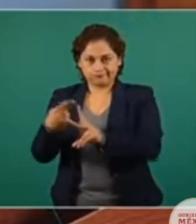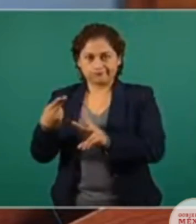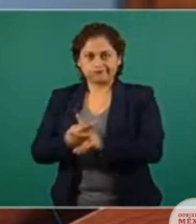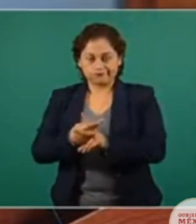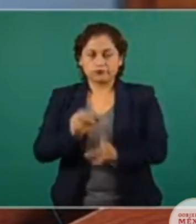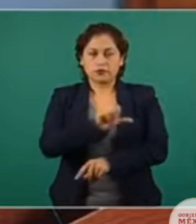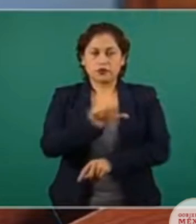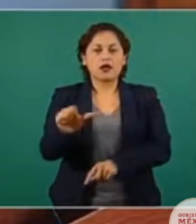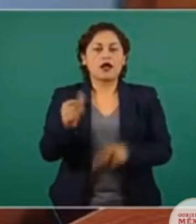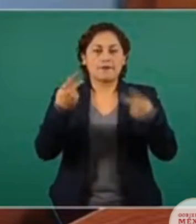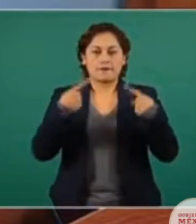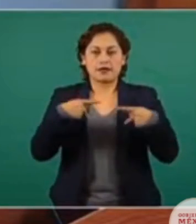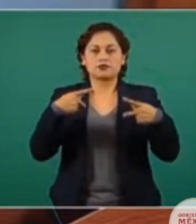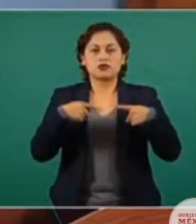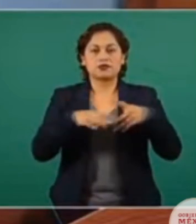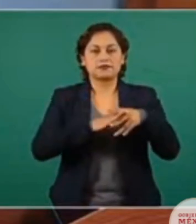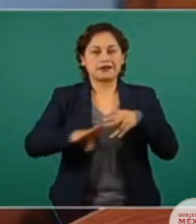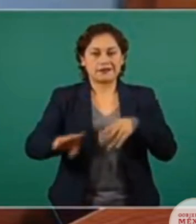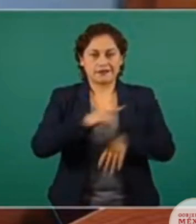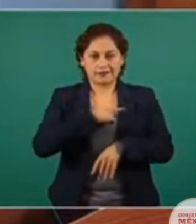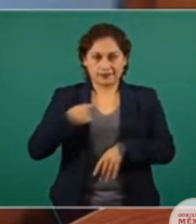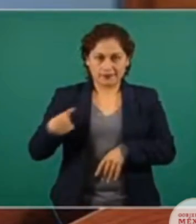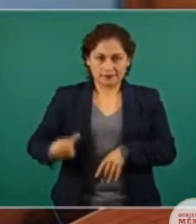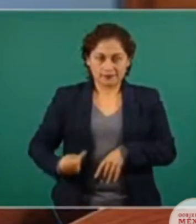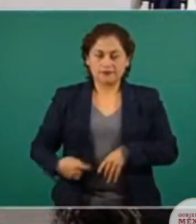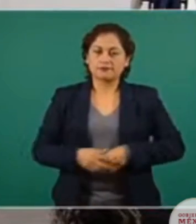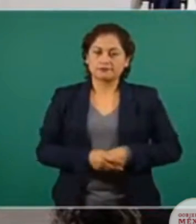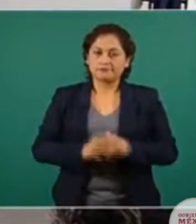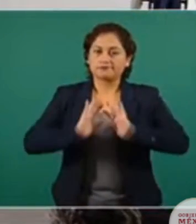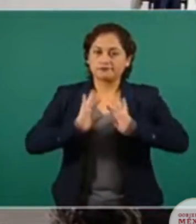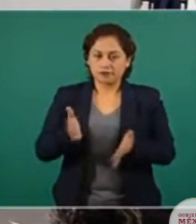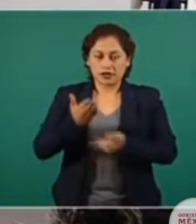ciudadanos migrantes chinos y ya también ofrecimos perdón.